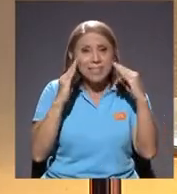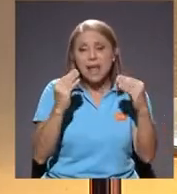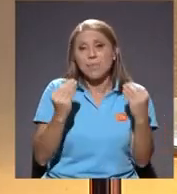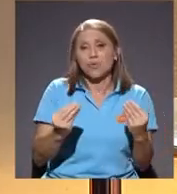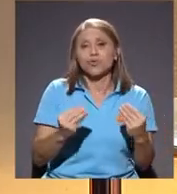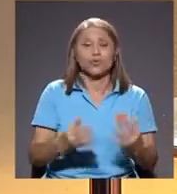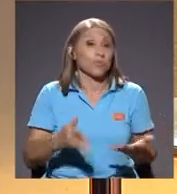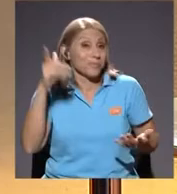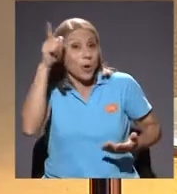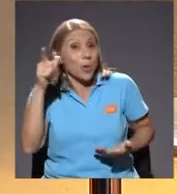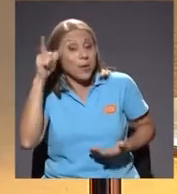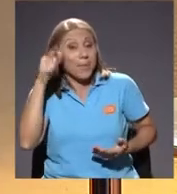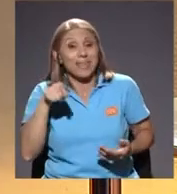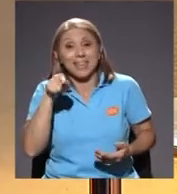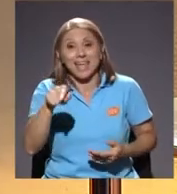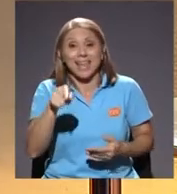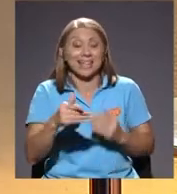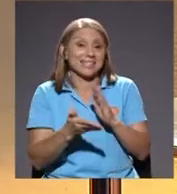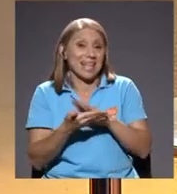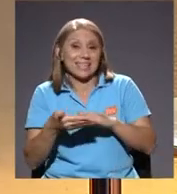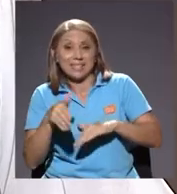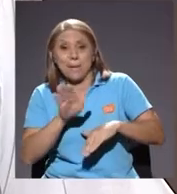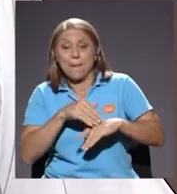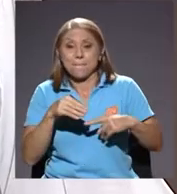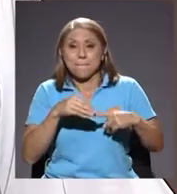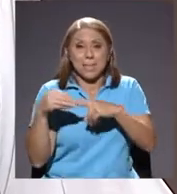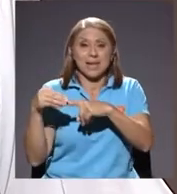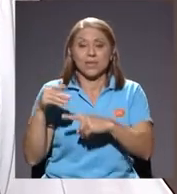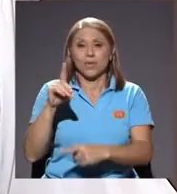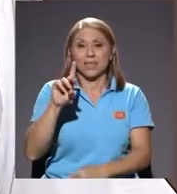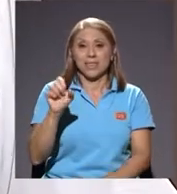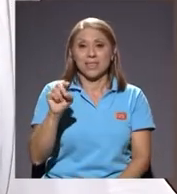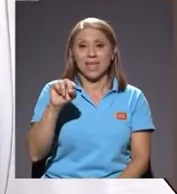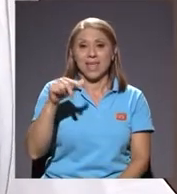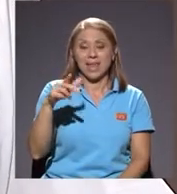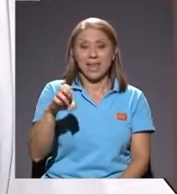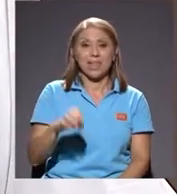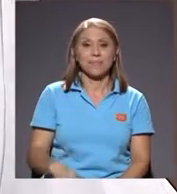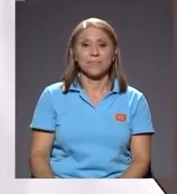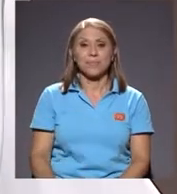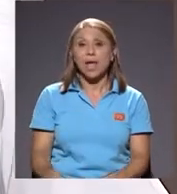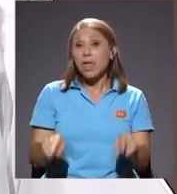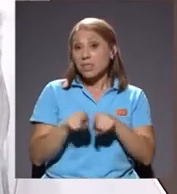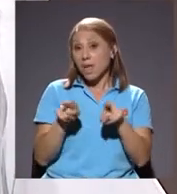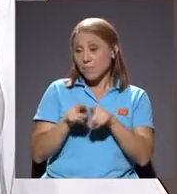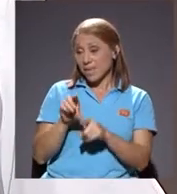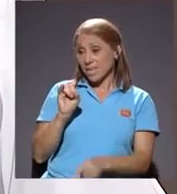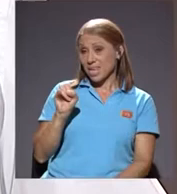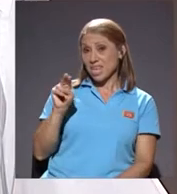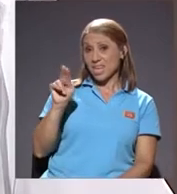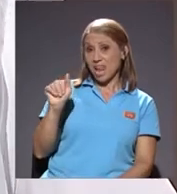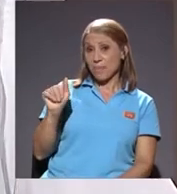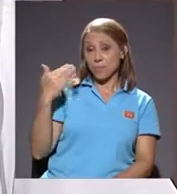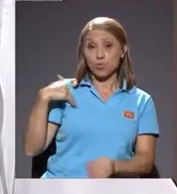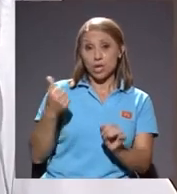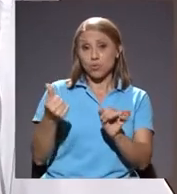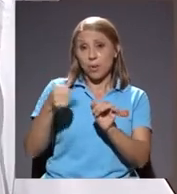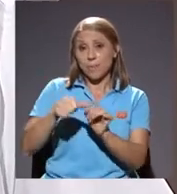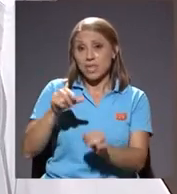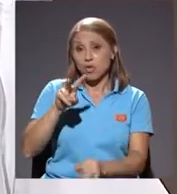experto la verdad por otro lado en el inah 1 este muchacho valenciano es una